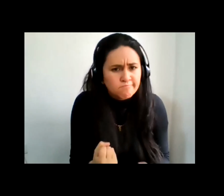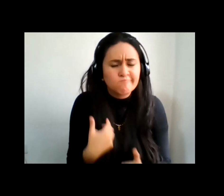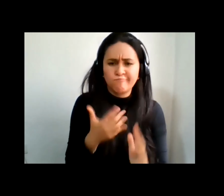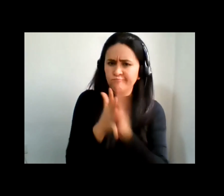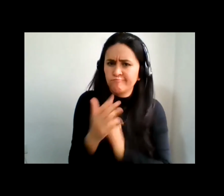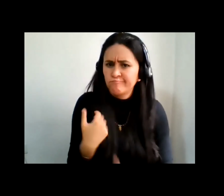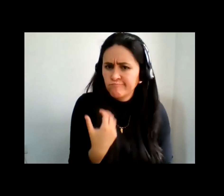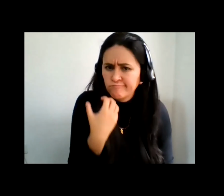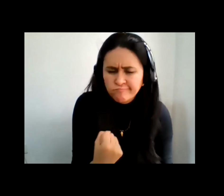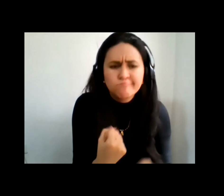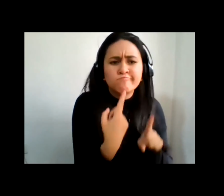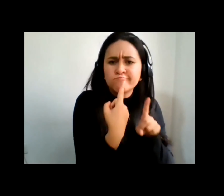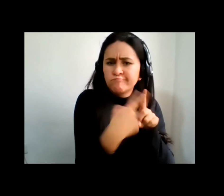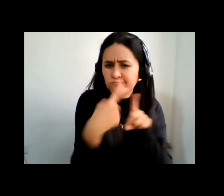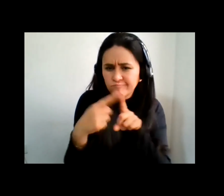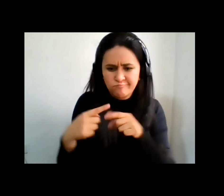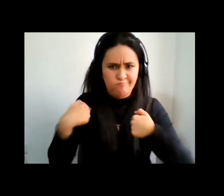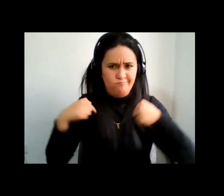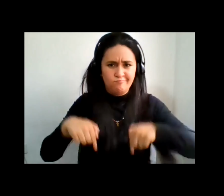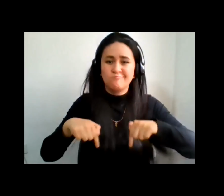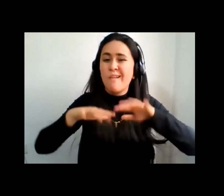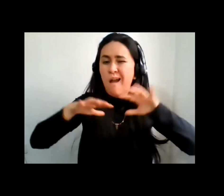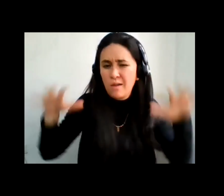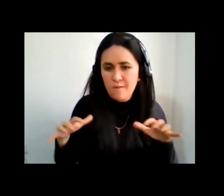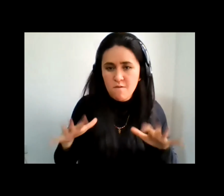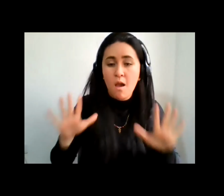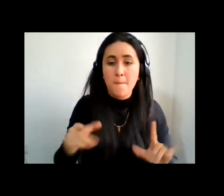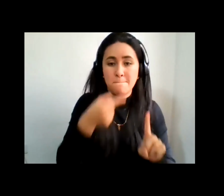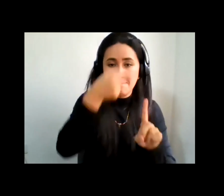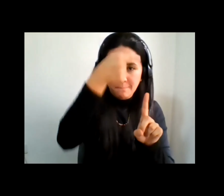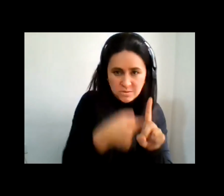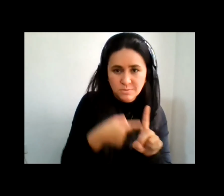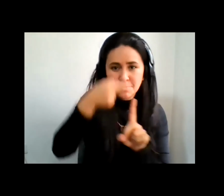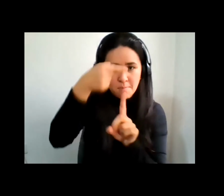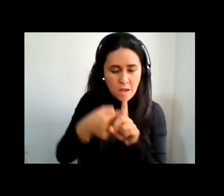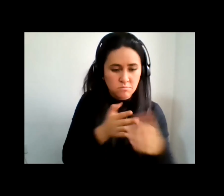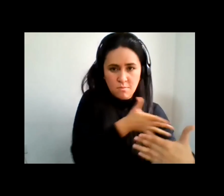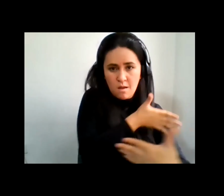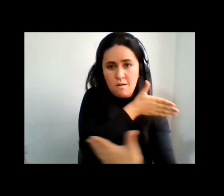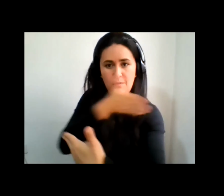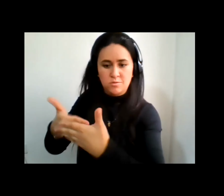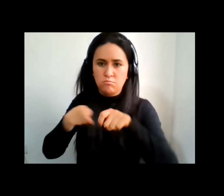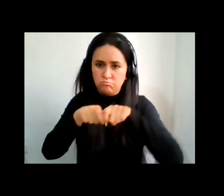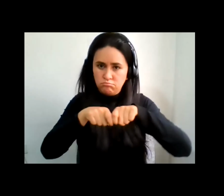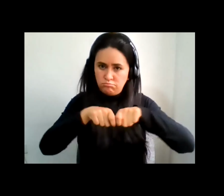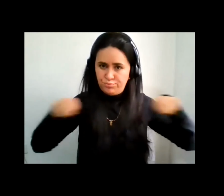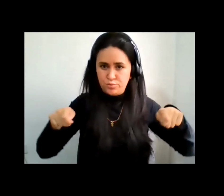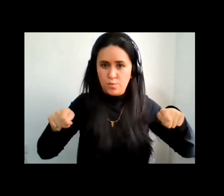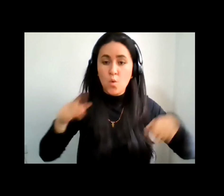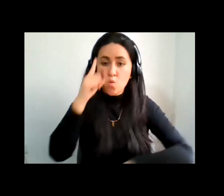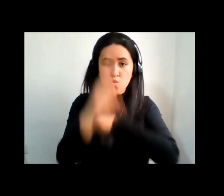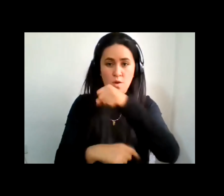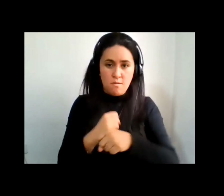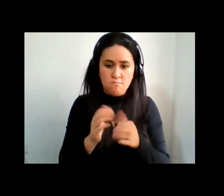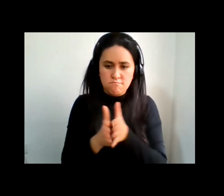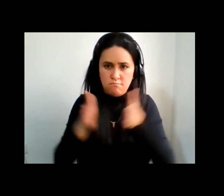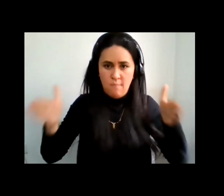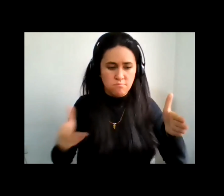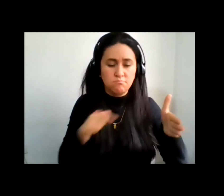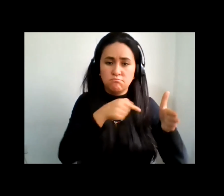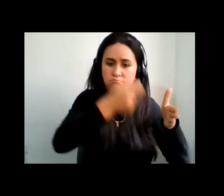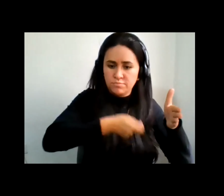de actividades en forma prácticamente mensual de acá a fin de año. El 17 de mayo presentaremos el marco de